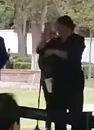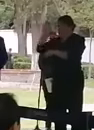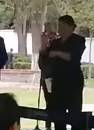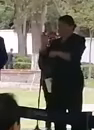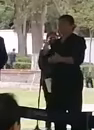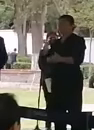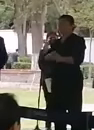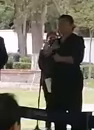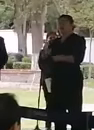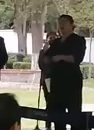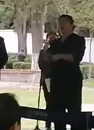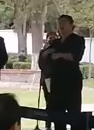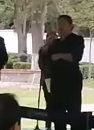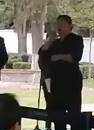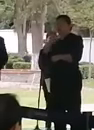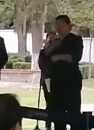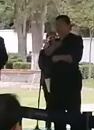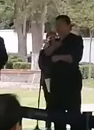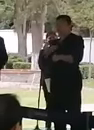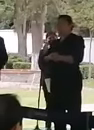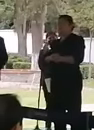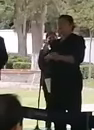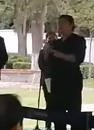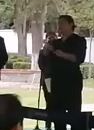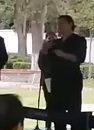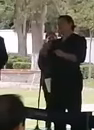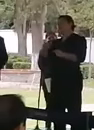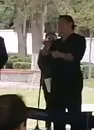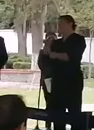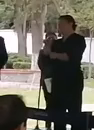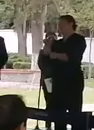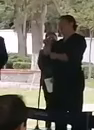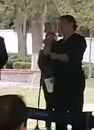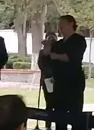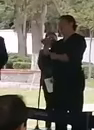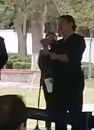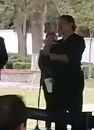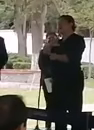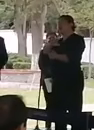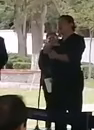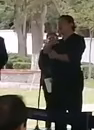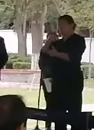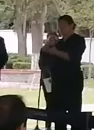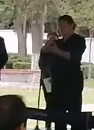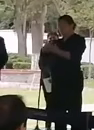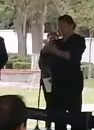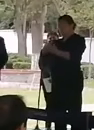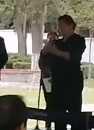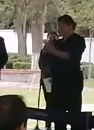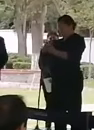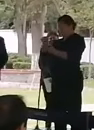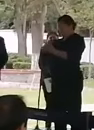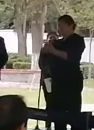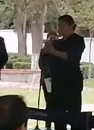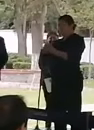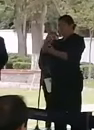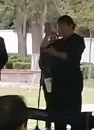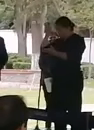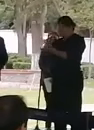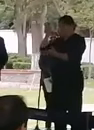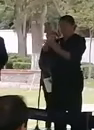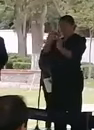gobernadora y Mariana de firmar un acuerdo en qué manera van a trabajar hasta